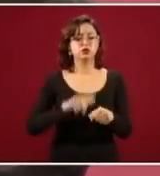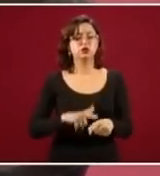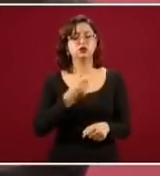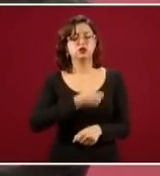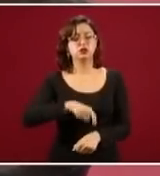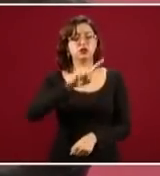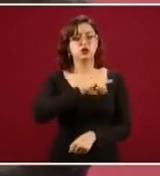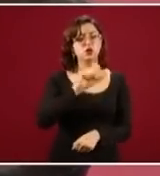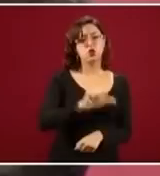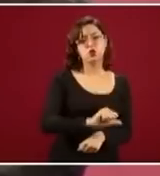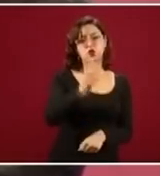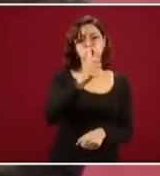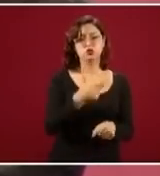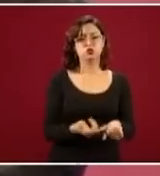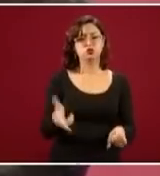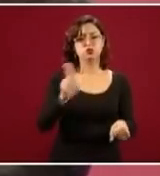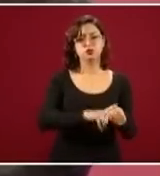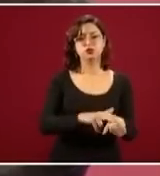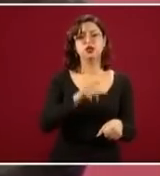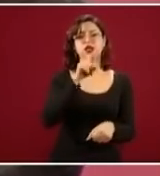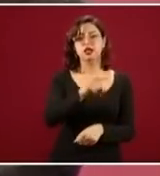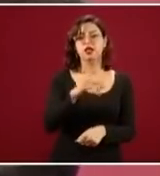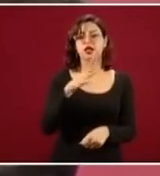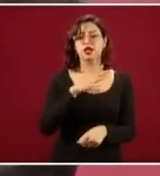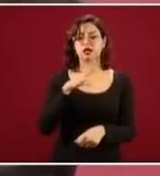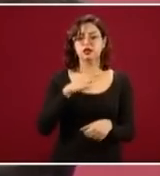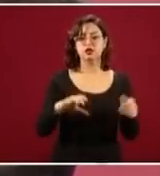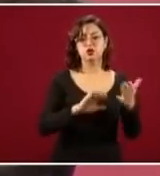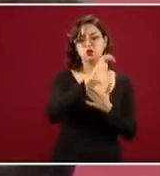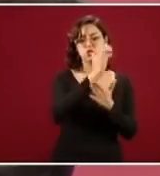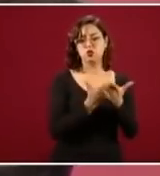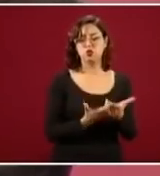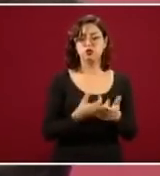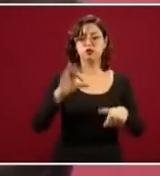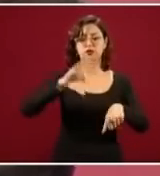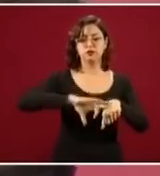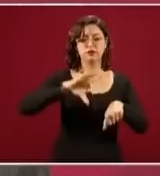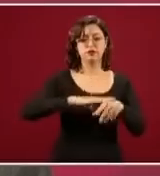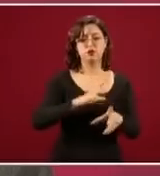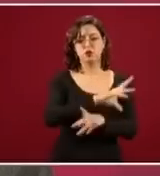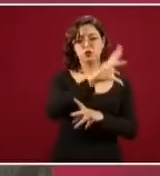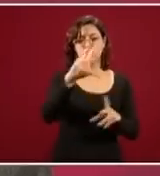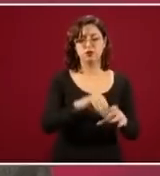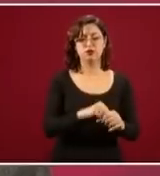hospitales que tienen este modelo de contrato de farmacia integral